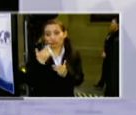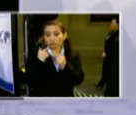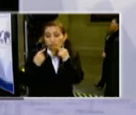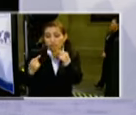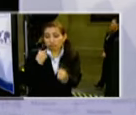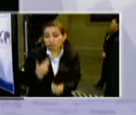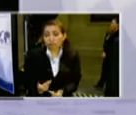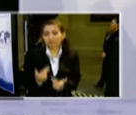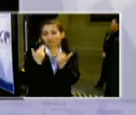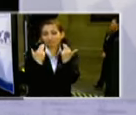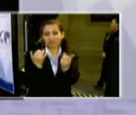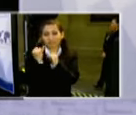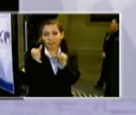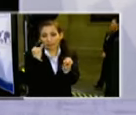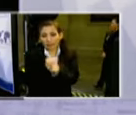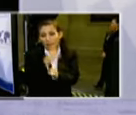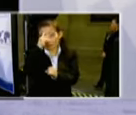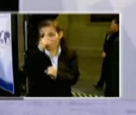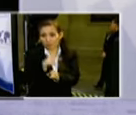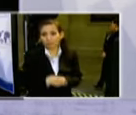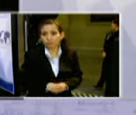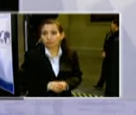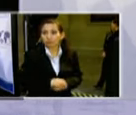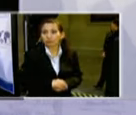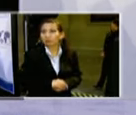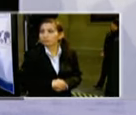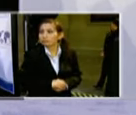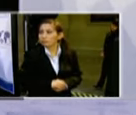negociación internacional a nuestro país.